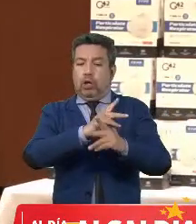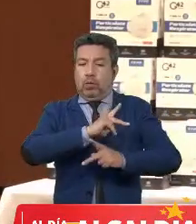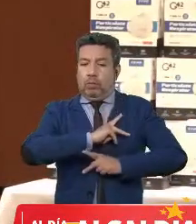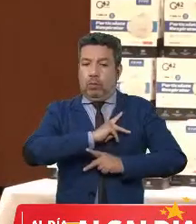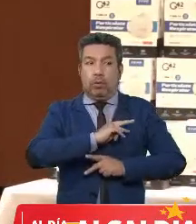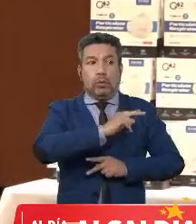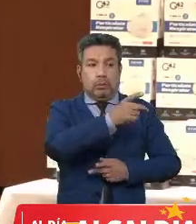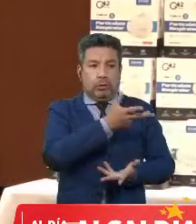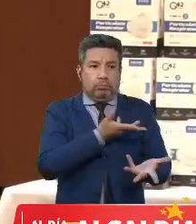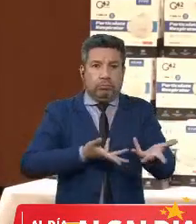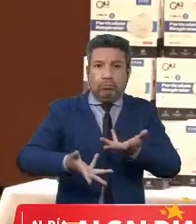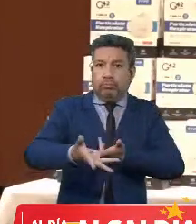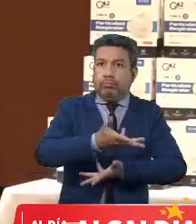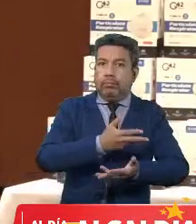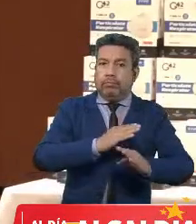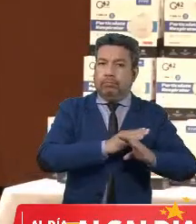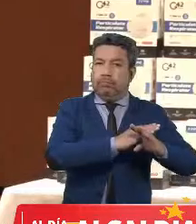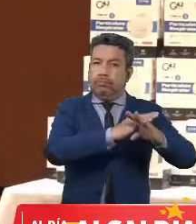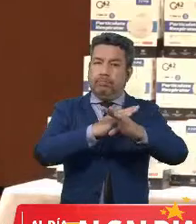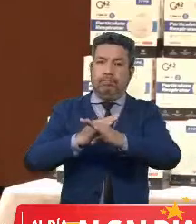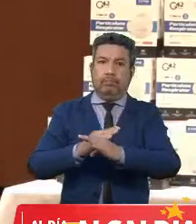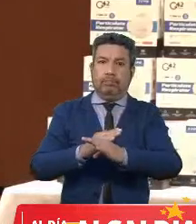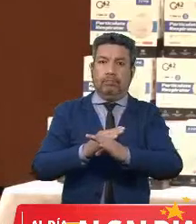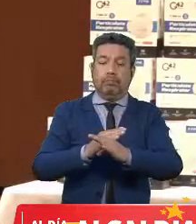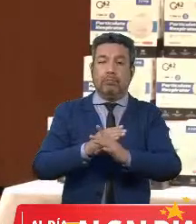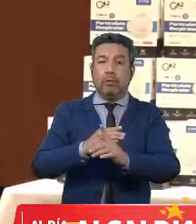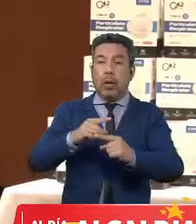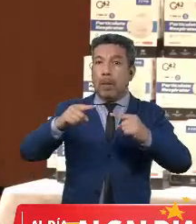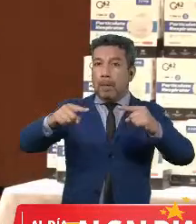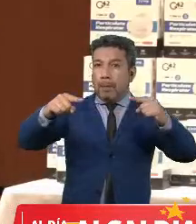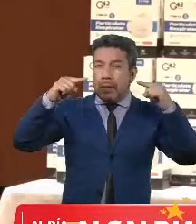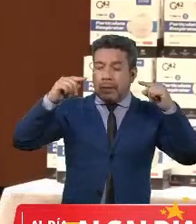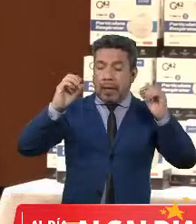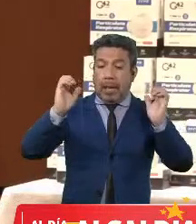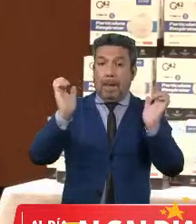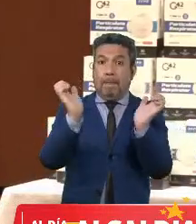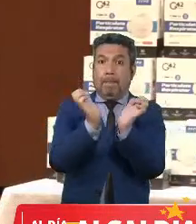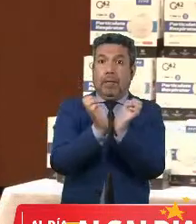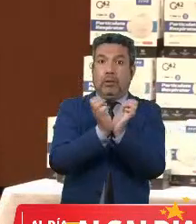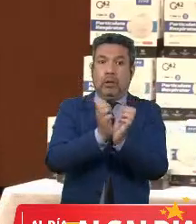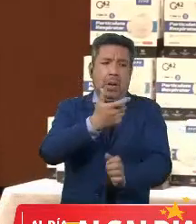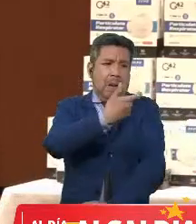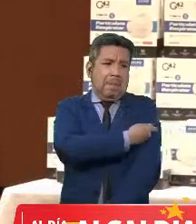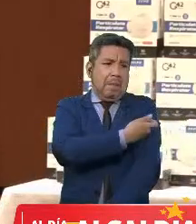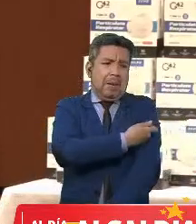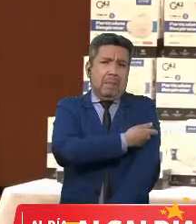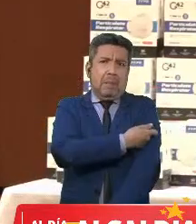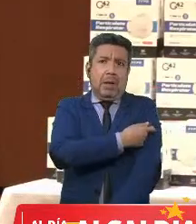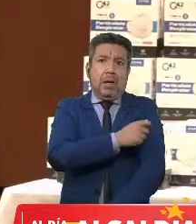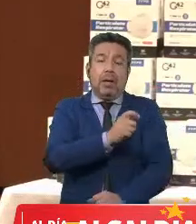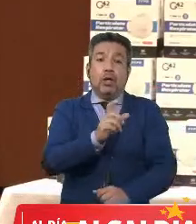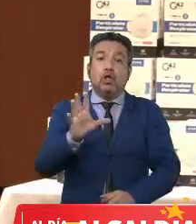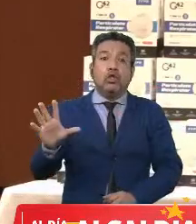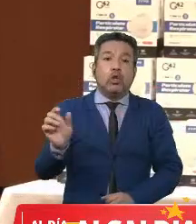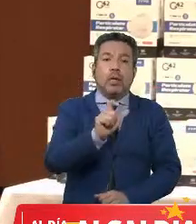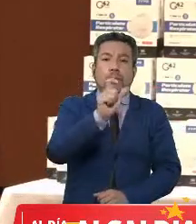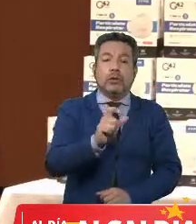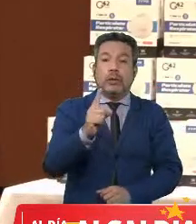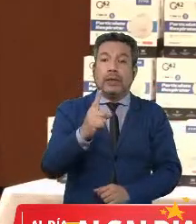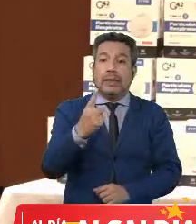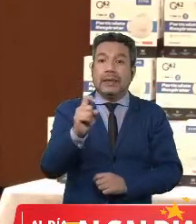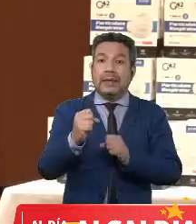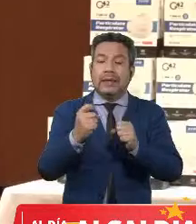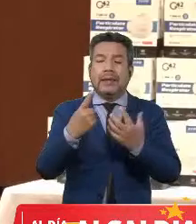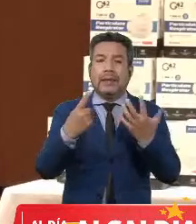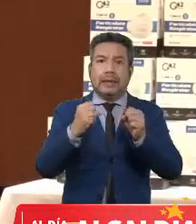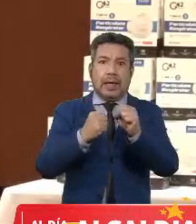tener y lograr que a mayo hayamos vacunado a todos los mayores de 60 años en Bogotá.